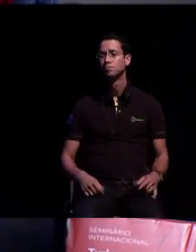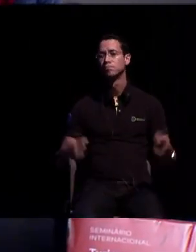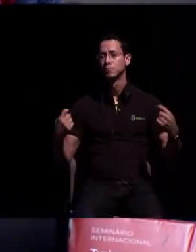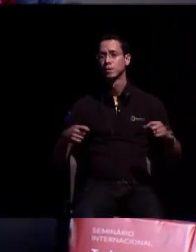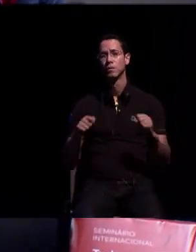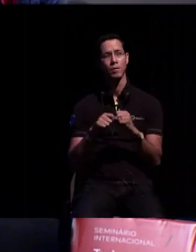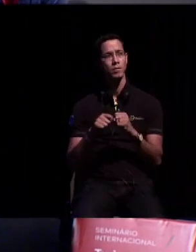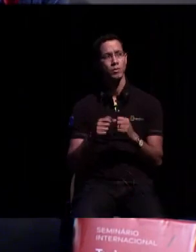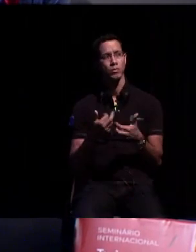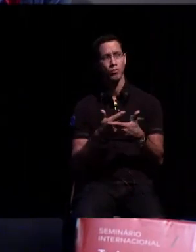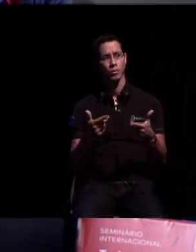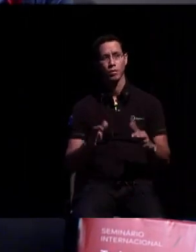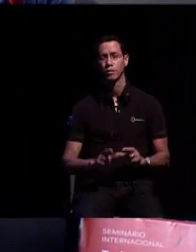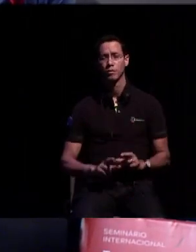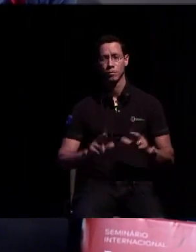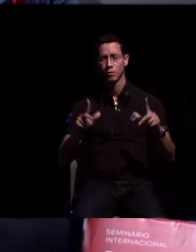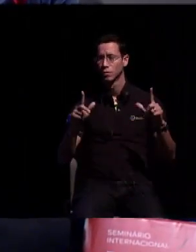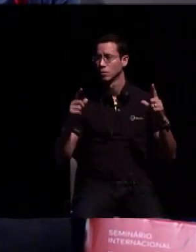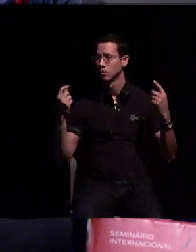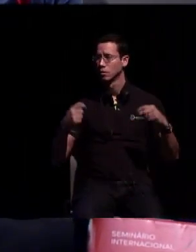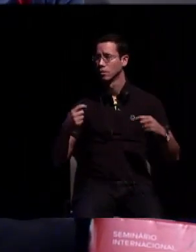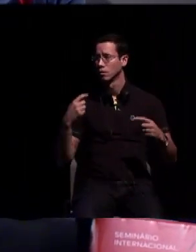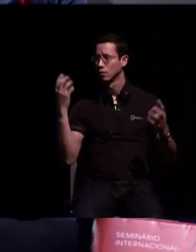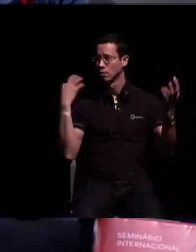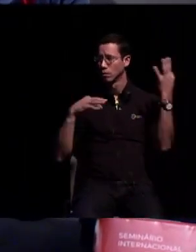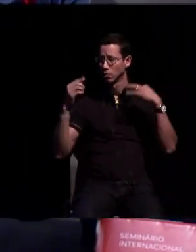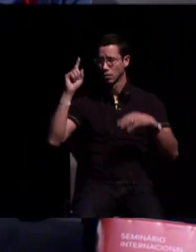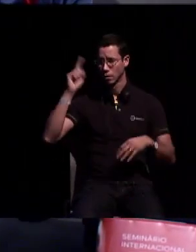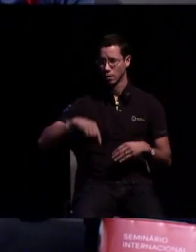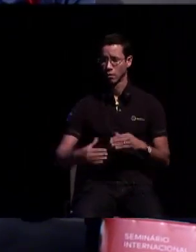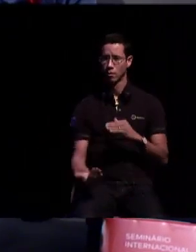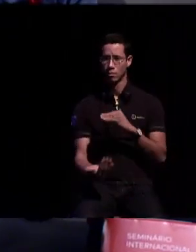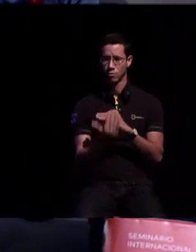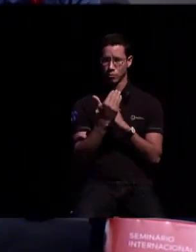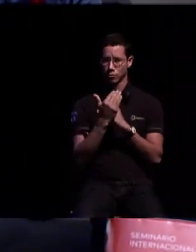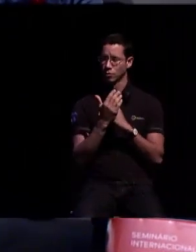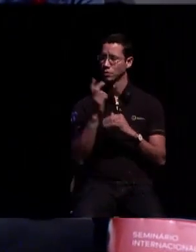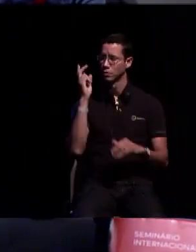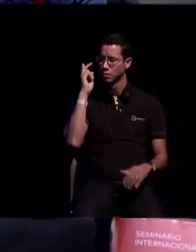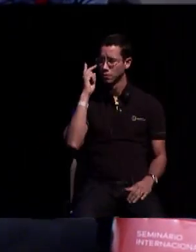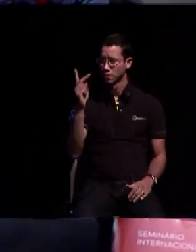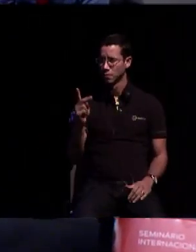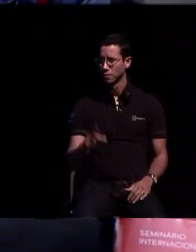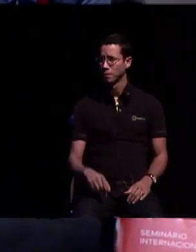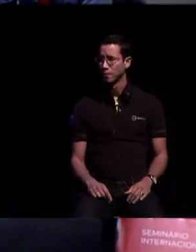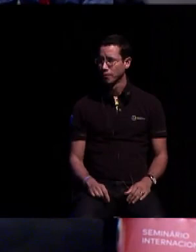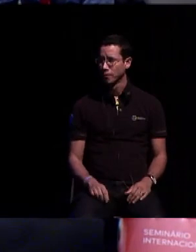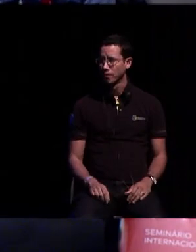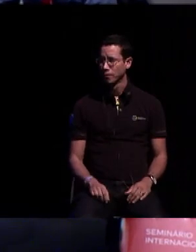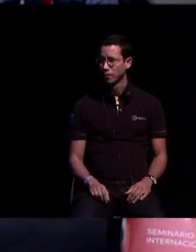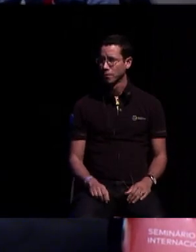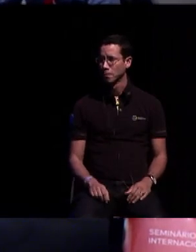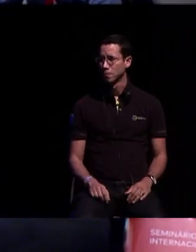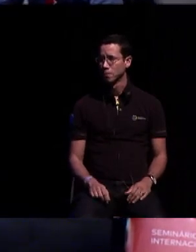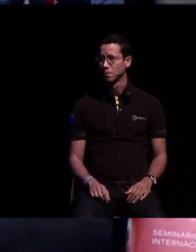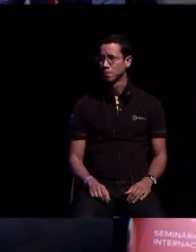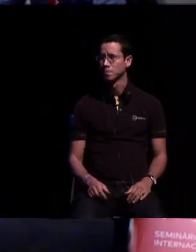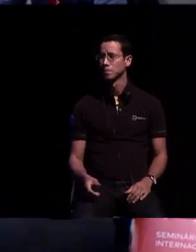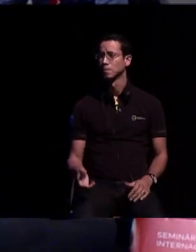diferente, tendríamos que hacer del turismo un instrumento para el ejercicio de la